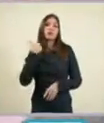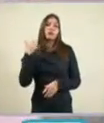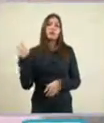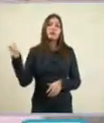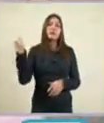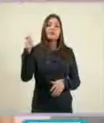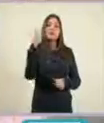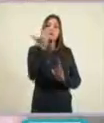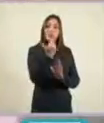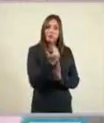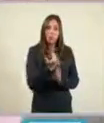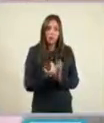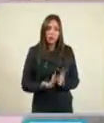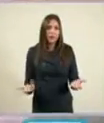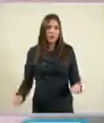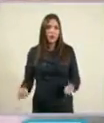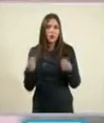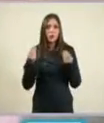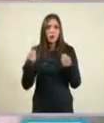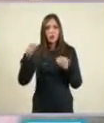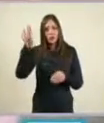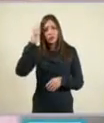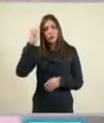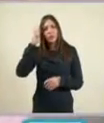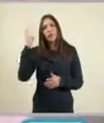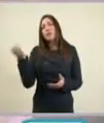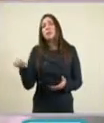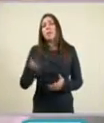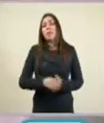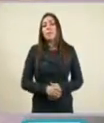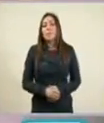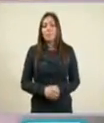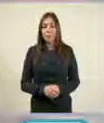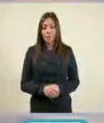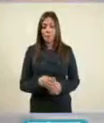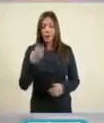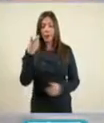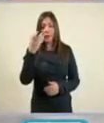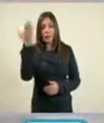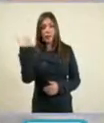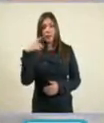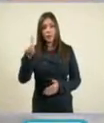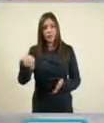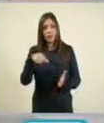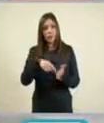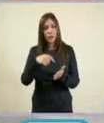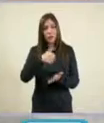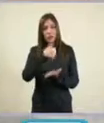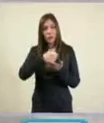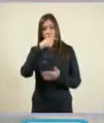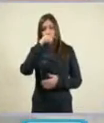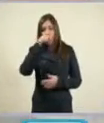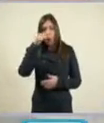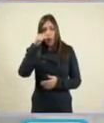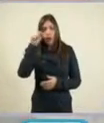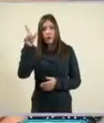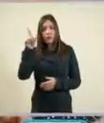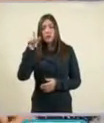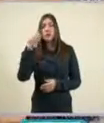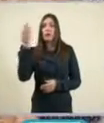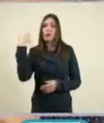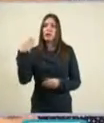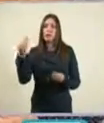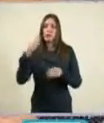Los homicidios se están bajando. Que es muchísimo, el 24%. Muchísimo. Sí, que era uno de los lugares más violentos de Ciudad Claro. Juárez, o sea, se logró mucho.